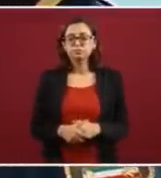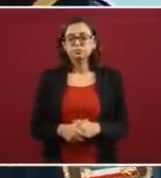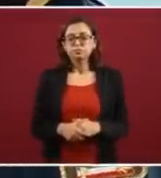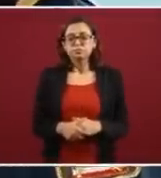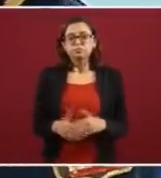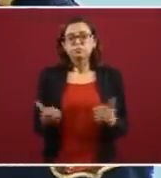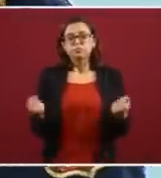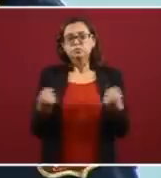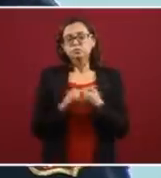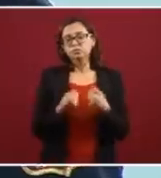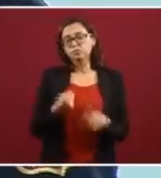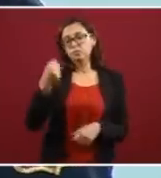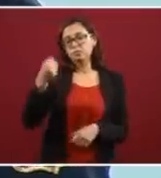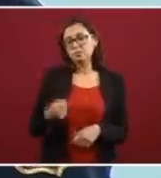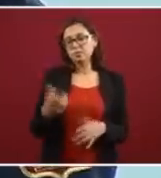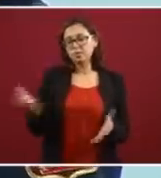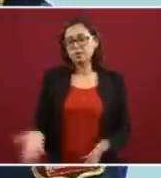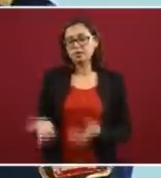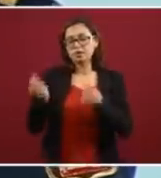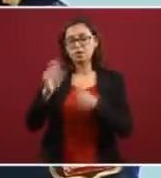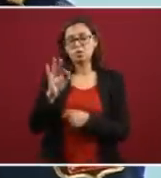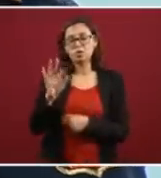frontera sur se han rescatado